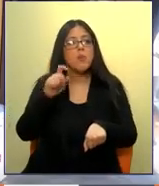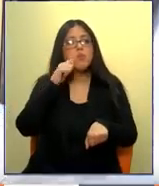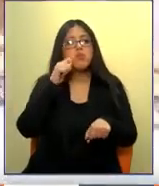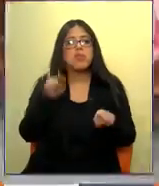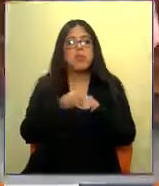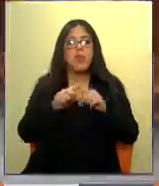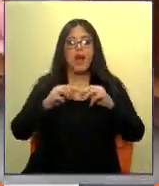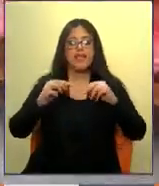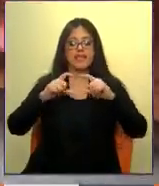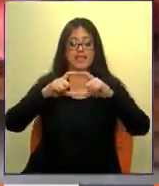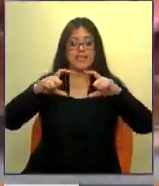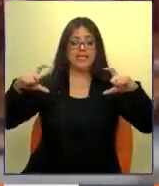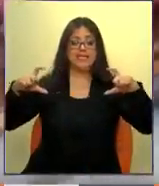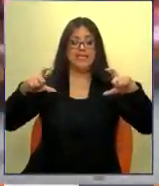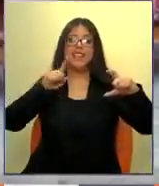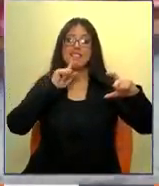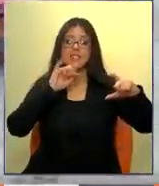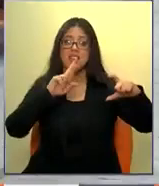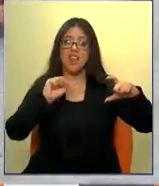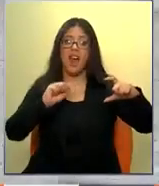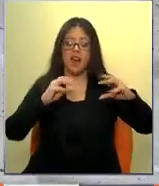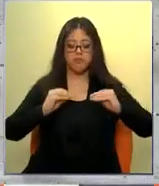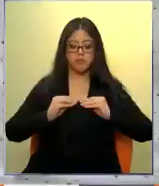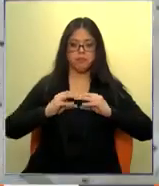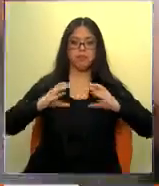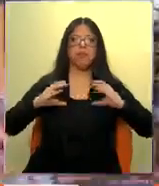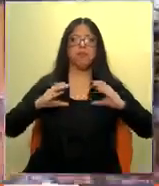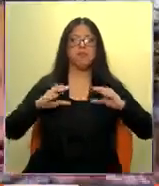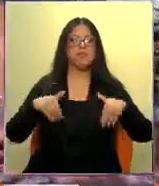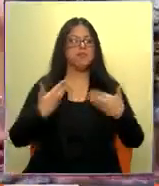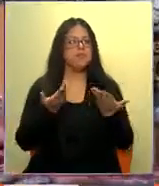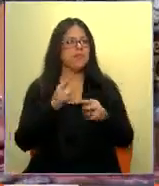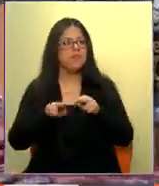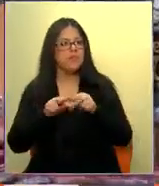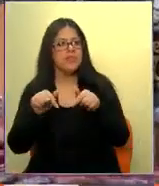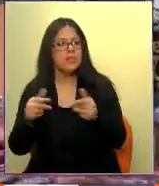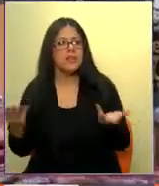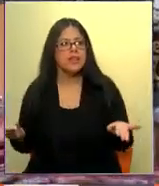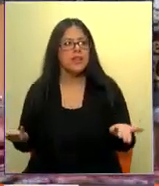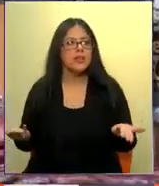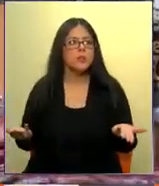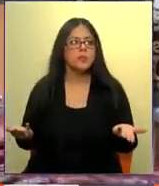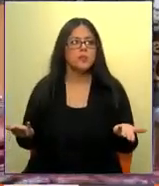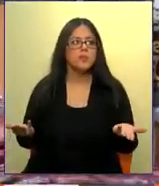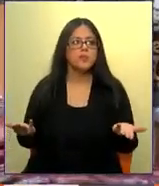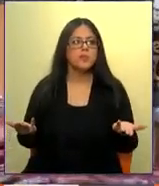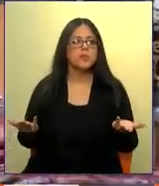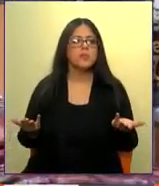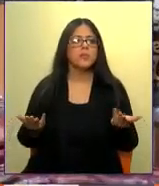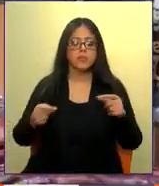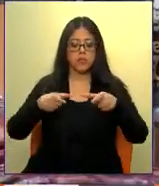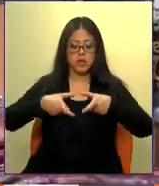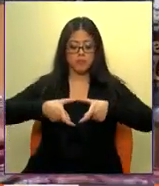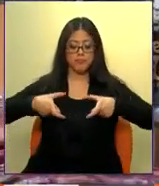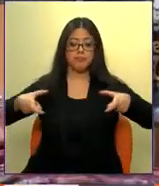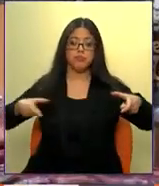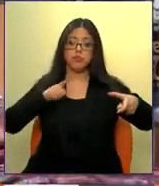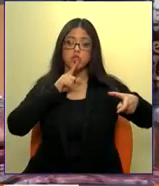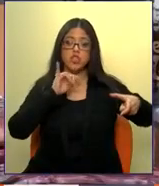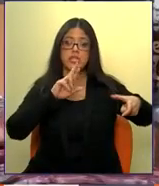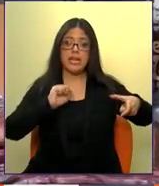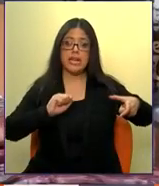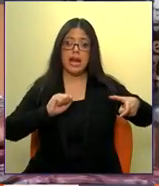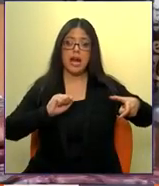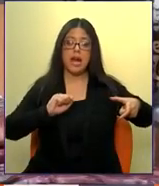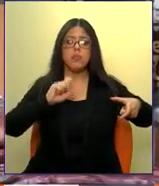gordito. Mira Francisco, lo que vamos a partir haciendo ahora, lo primero es salar este asado de tira, que es un clásico corte que